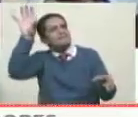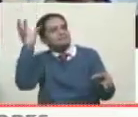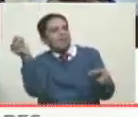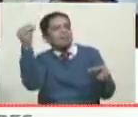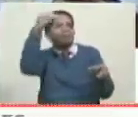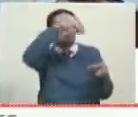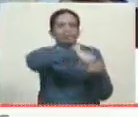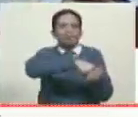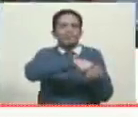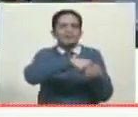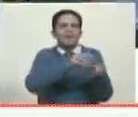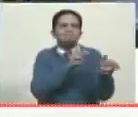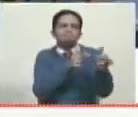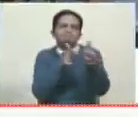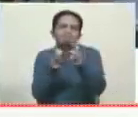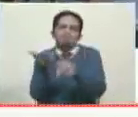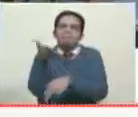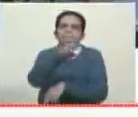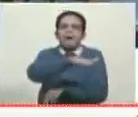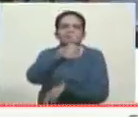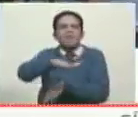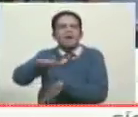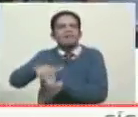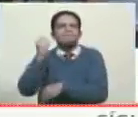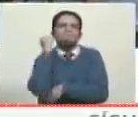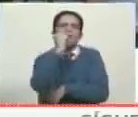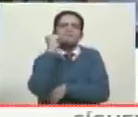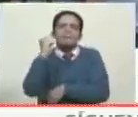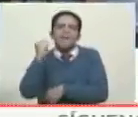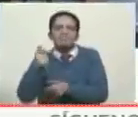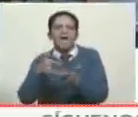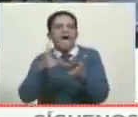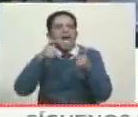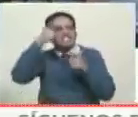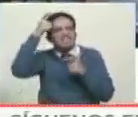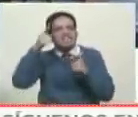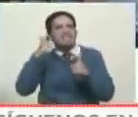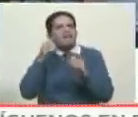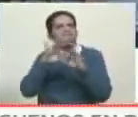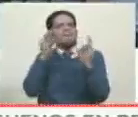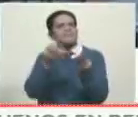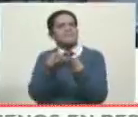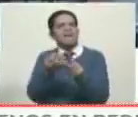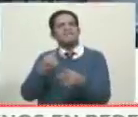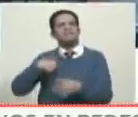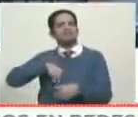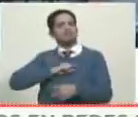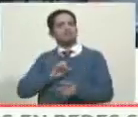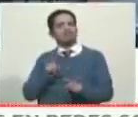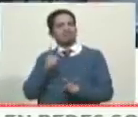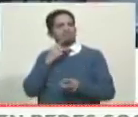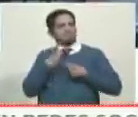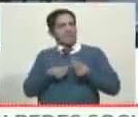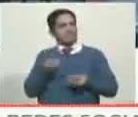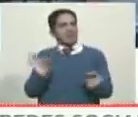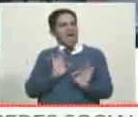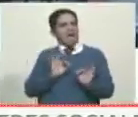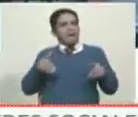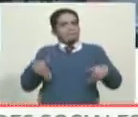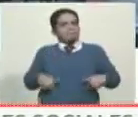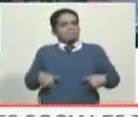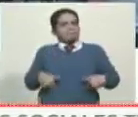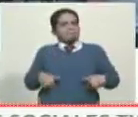a venir a matar a los chavistas y a su familia y nosotros no vamos a hacer nada están